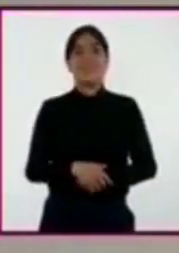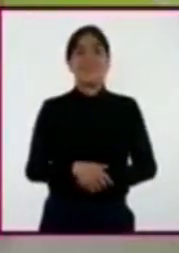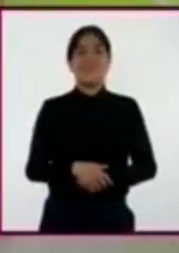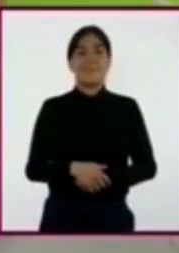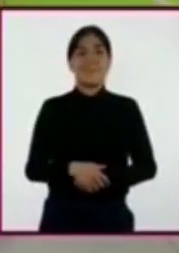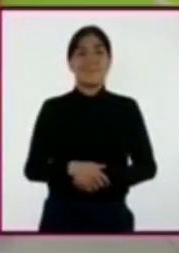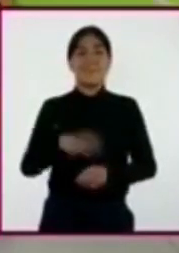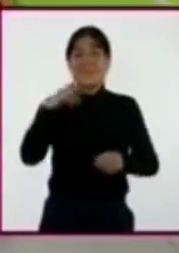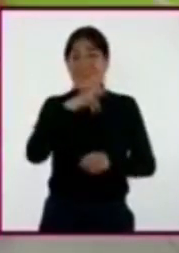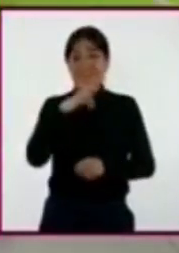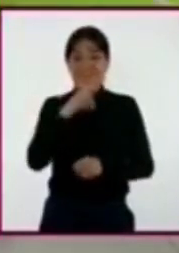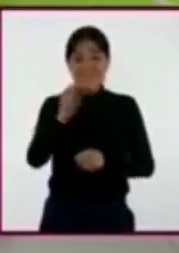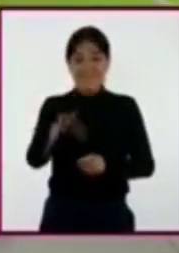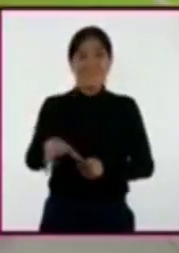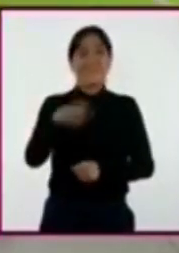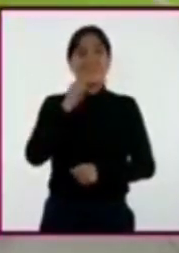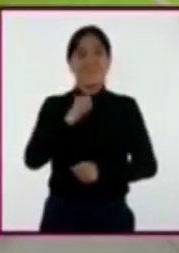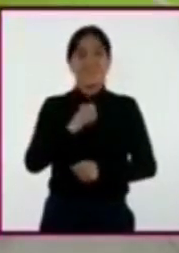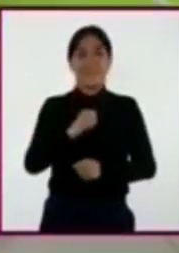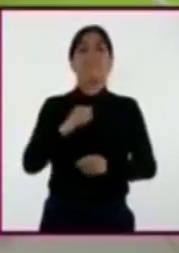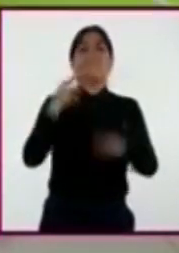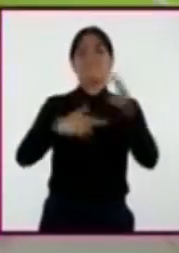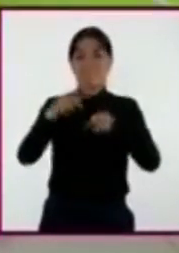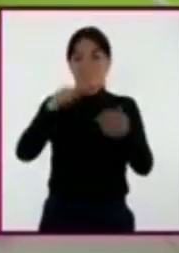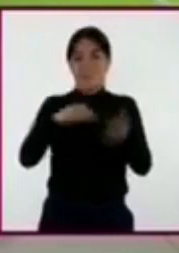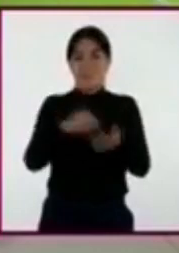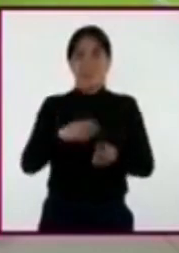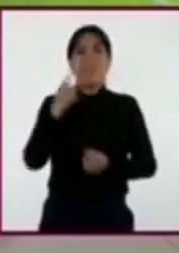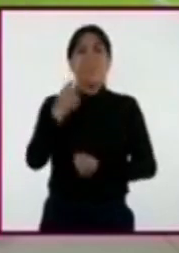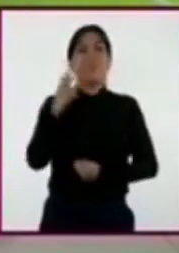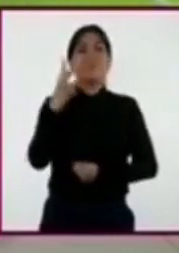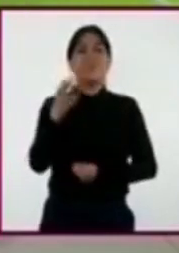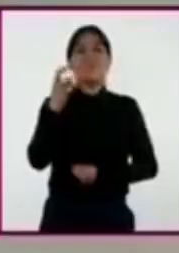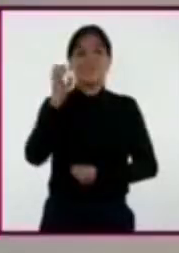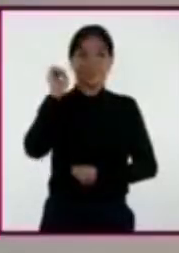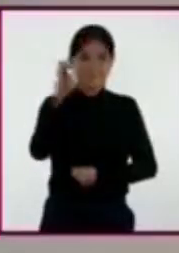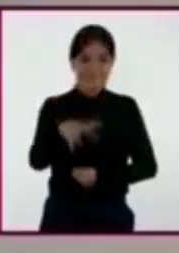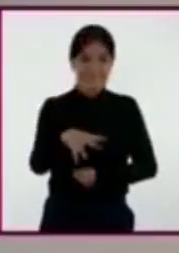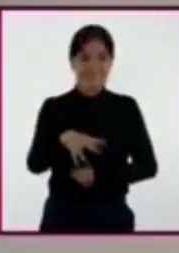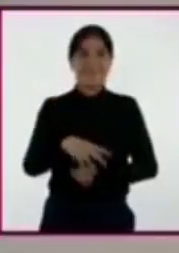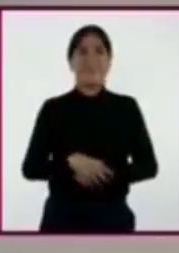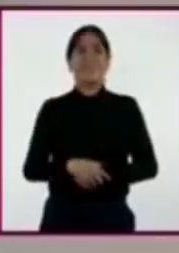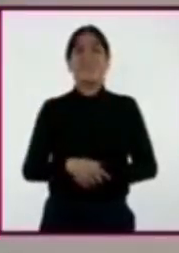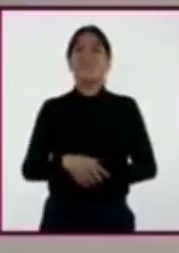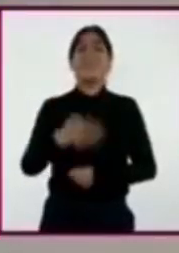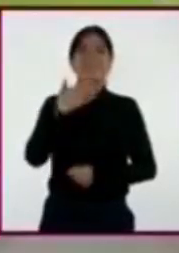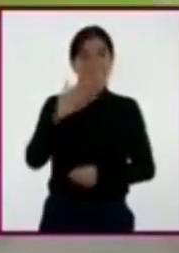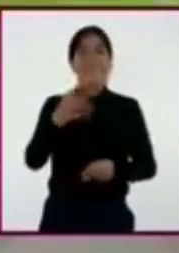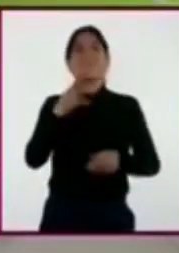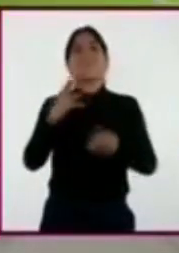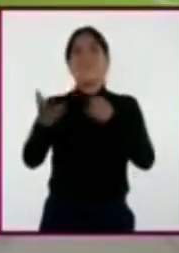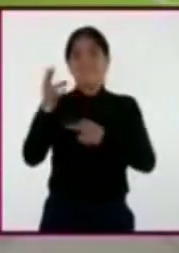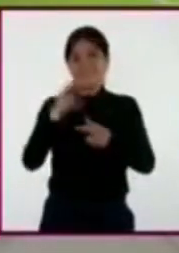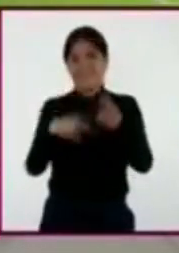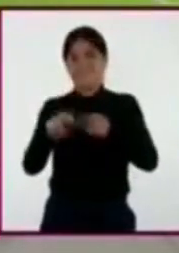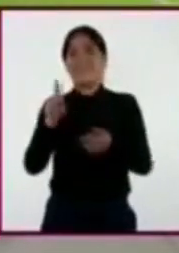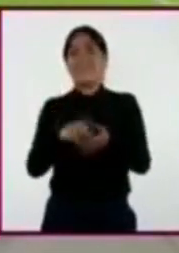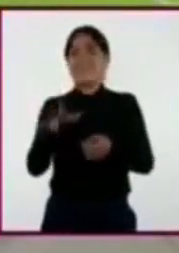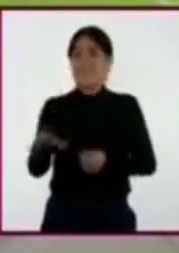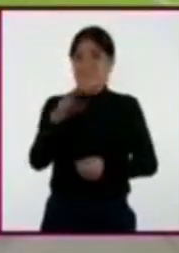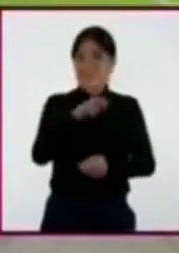Ve corriendo por tu calcetín, regresas a tu lugar, otra vez. 1, 2, 3, lanza. Muy bien, regresas por el calcetín.